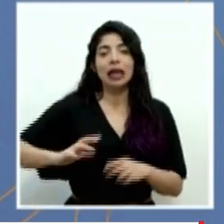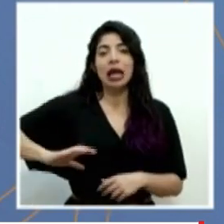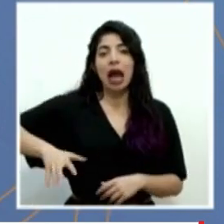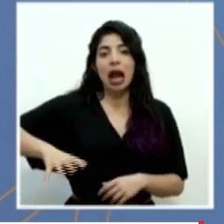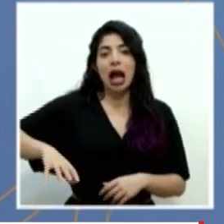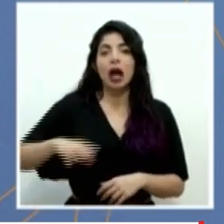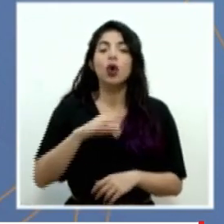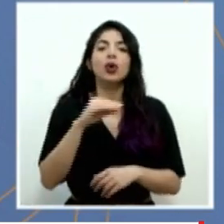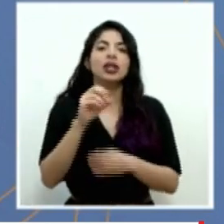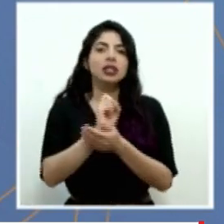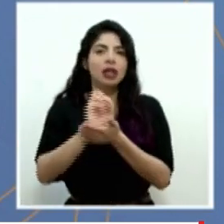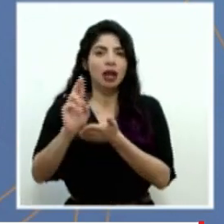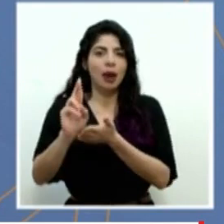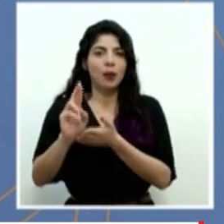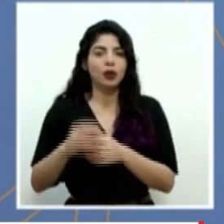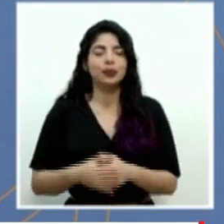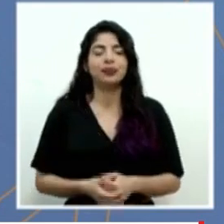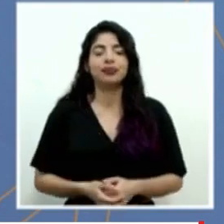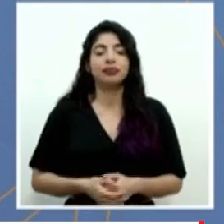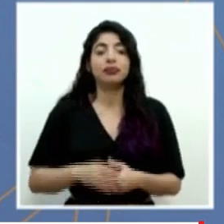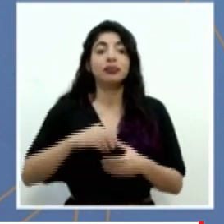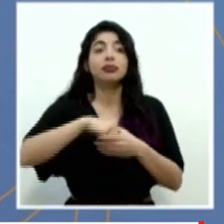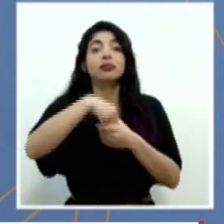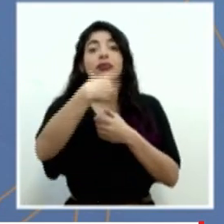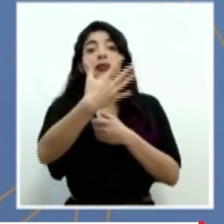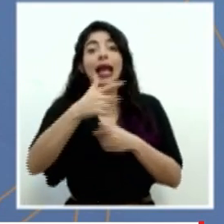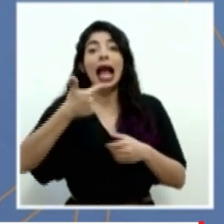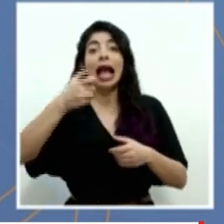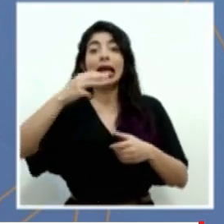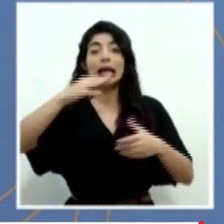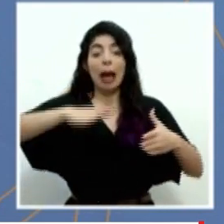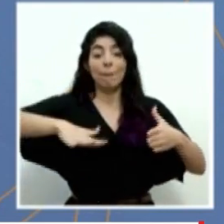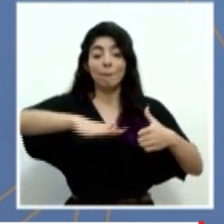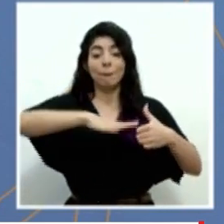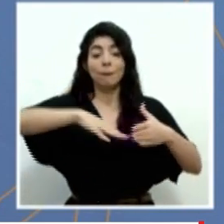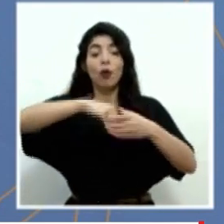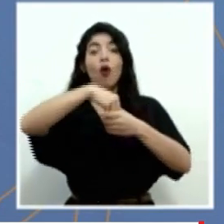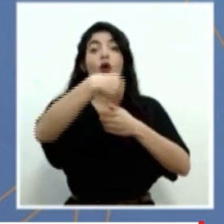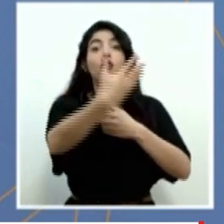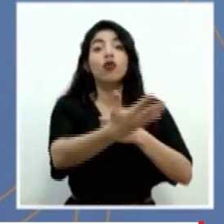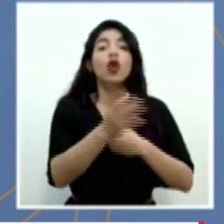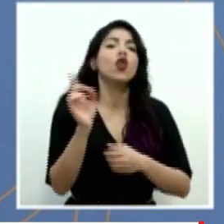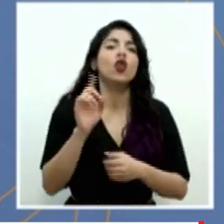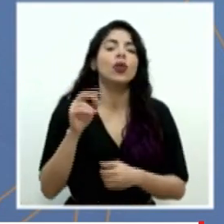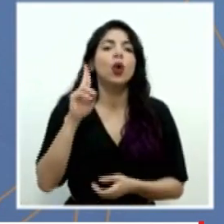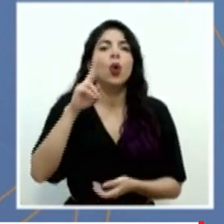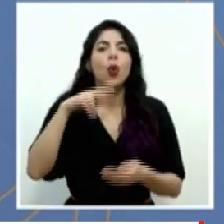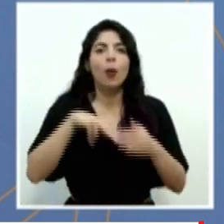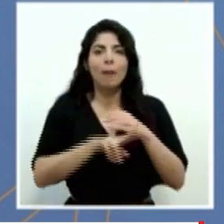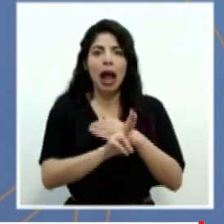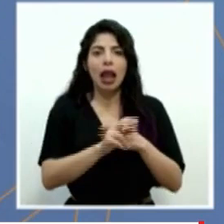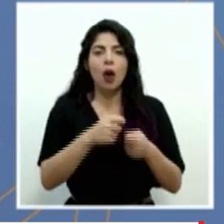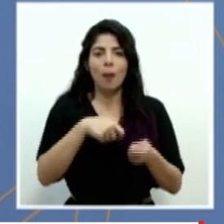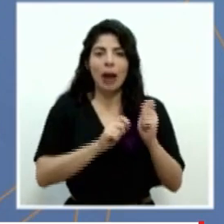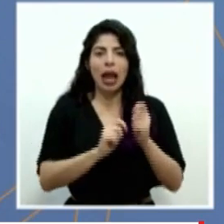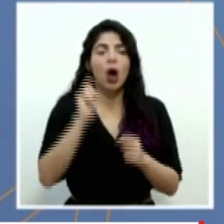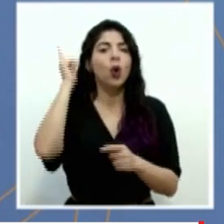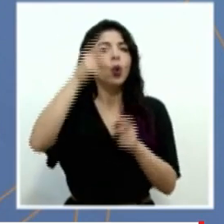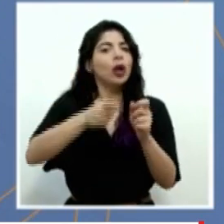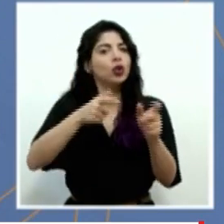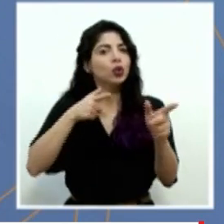y San Ramón. Fuera del gran área metropolitana o de la región central serían Upala,